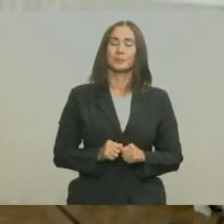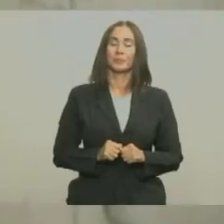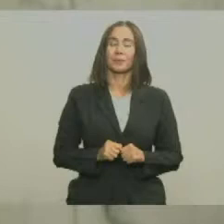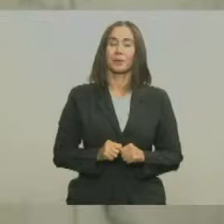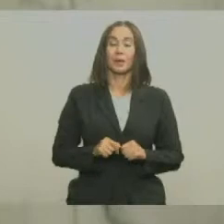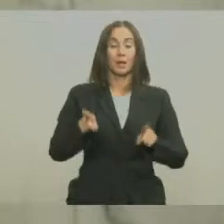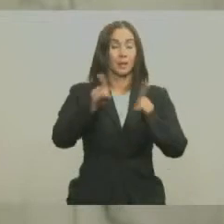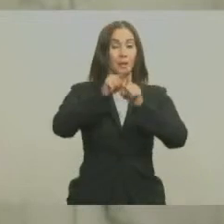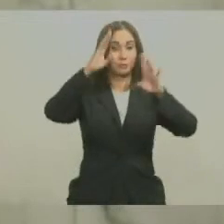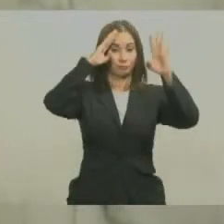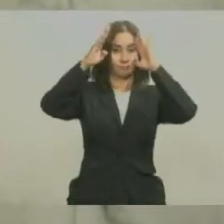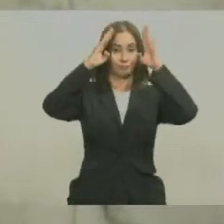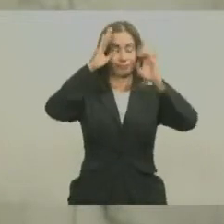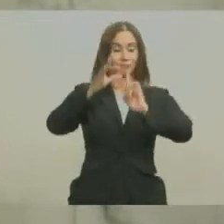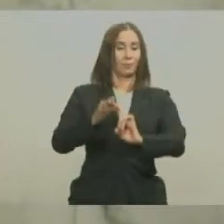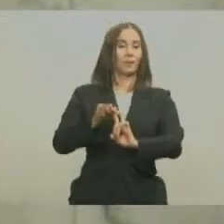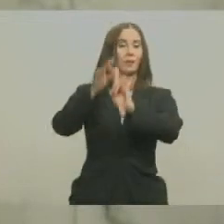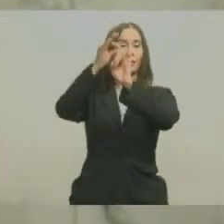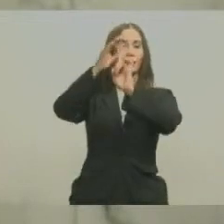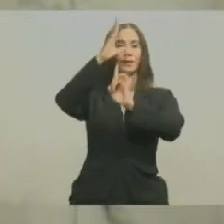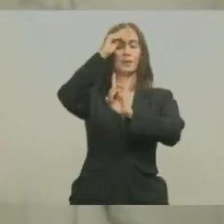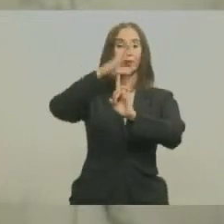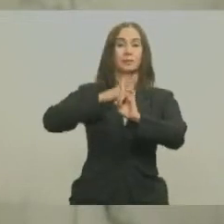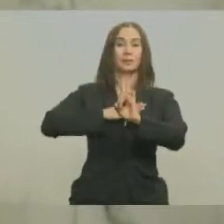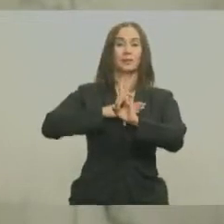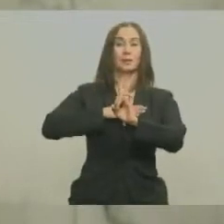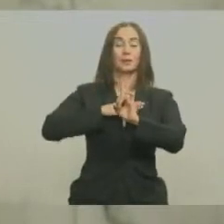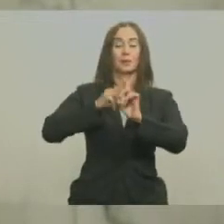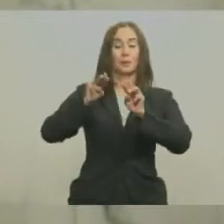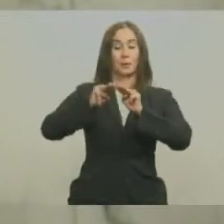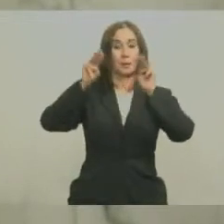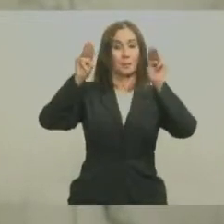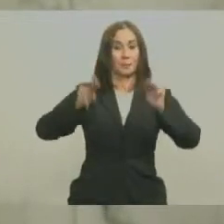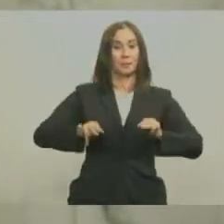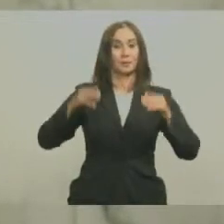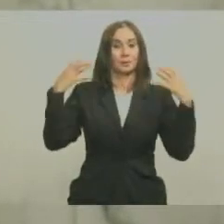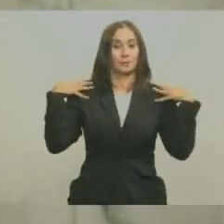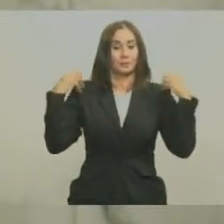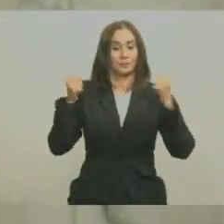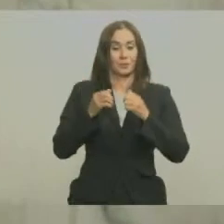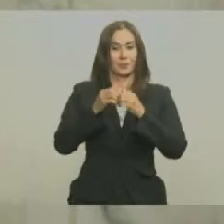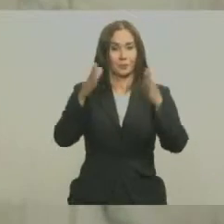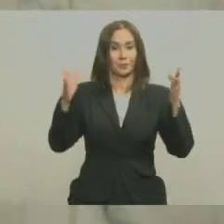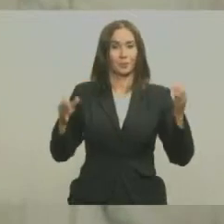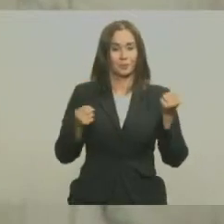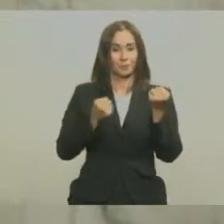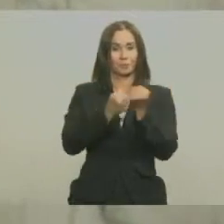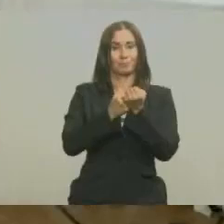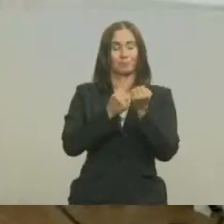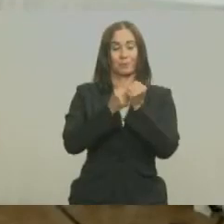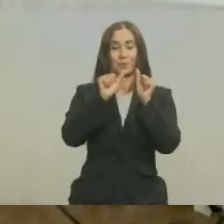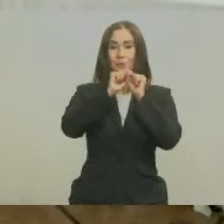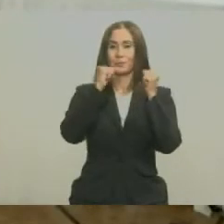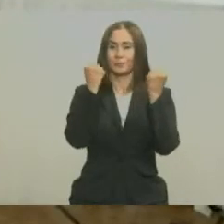También un saludo especial al señor Plutarco Arias, ministro de Salud Pública y Asistencia Social.